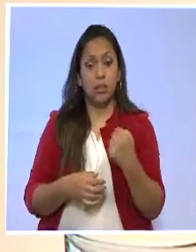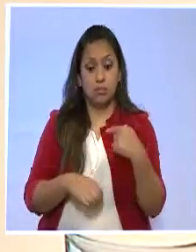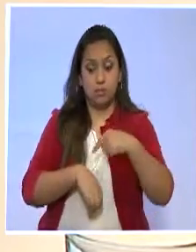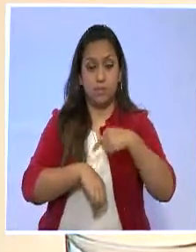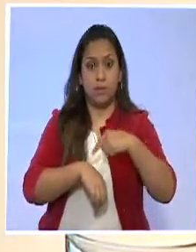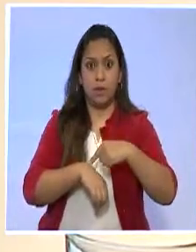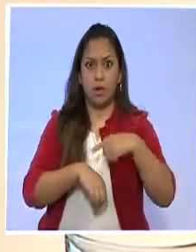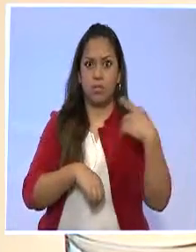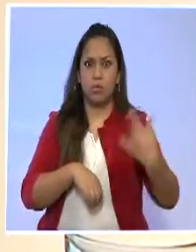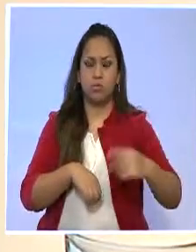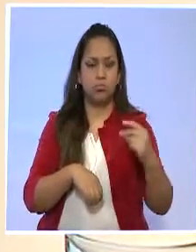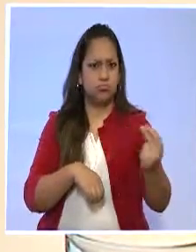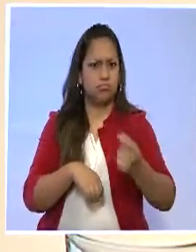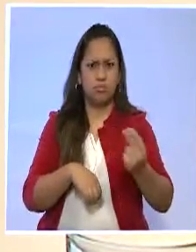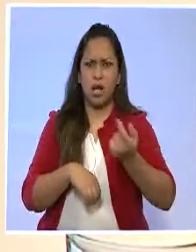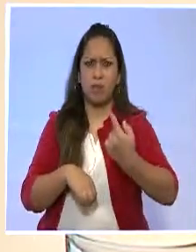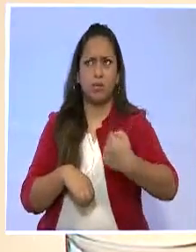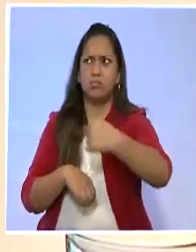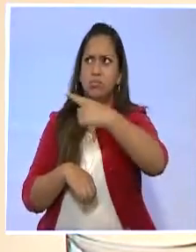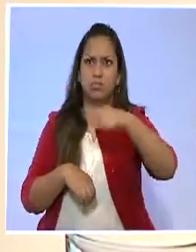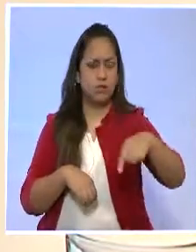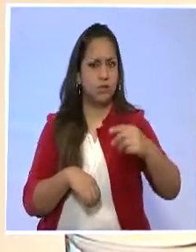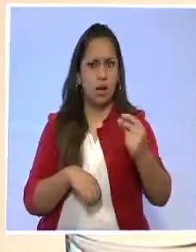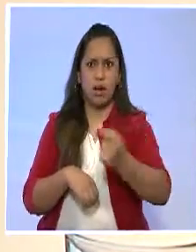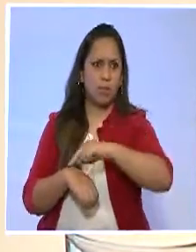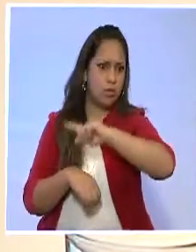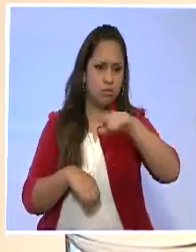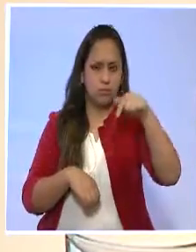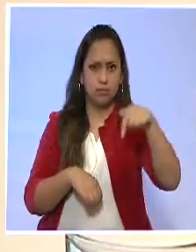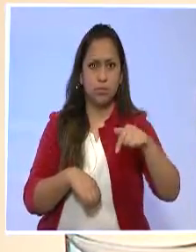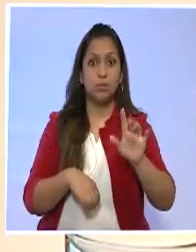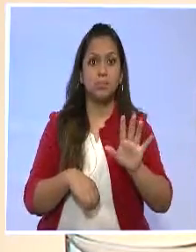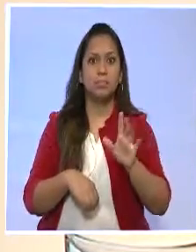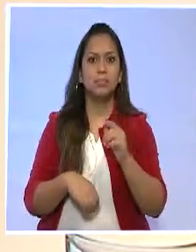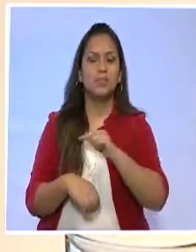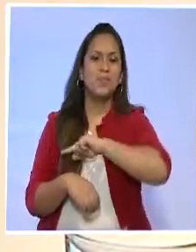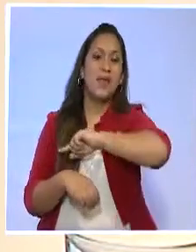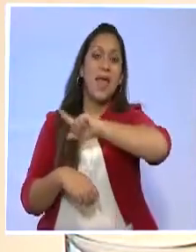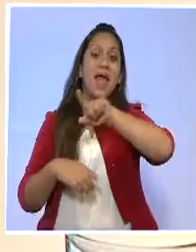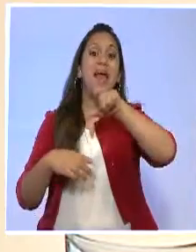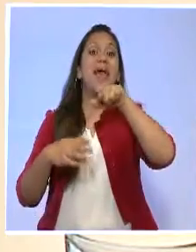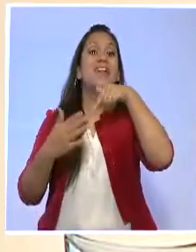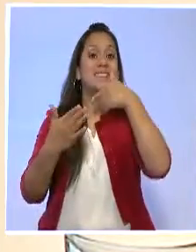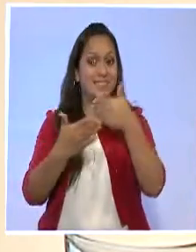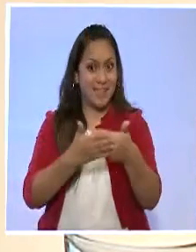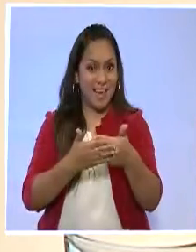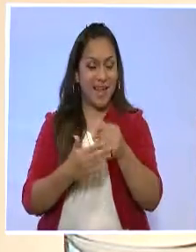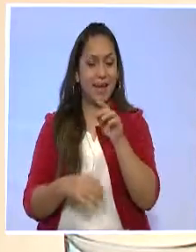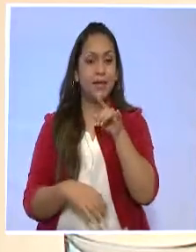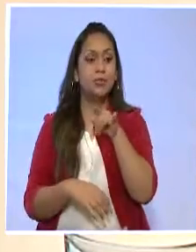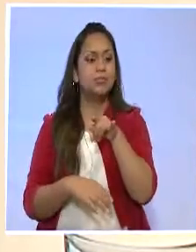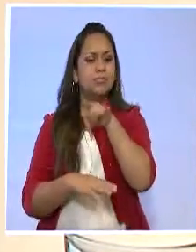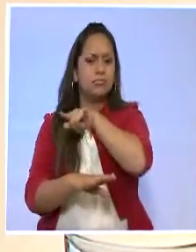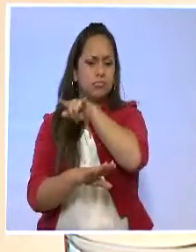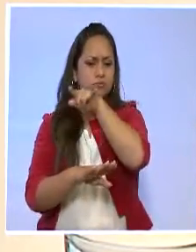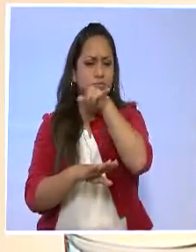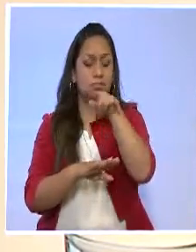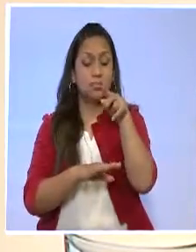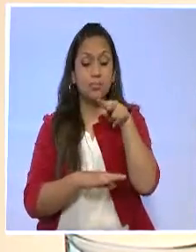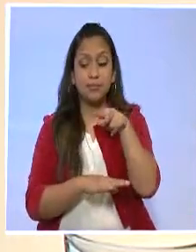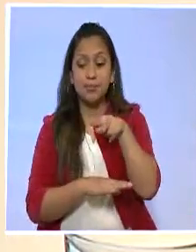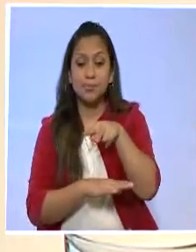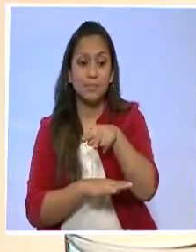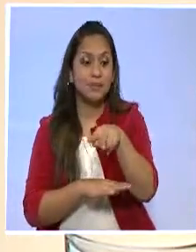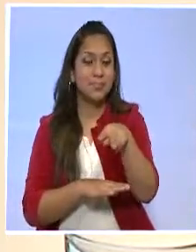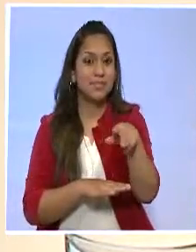tiempo también es muy rápido fuera del país pero si nuestra sensación de llegada es tan maravillosa uno puede entender cómo se